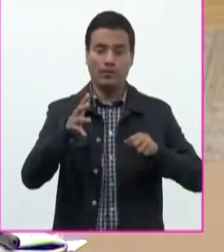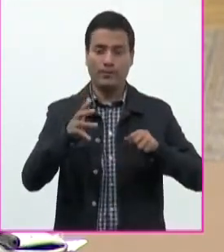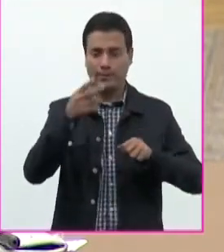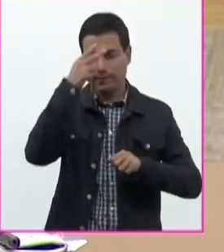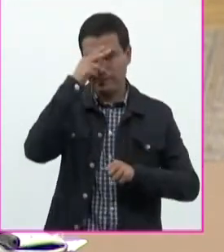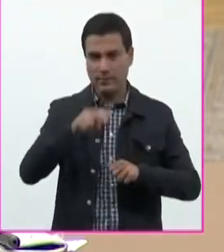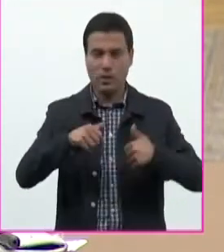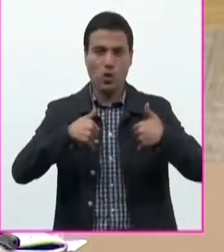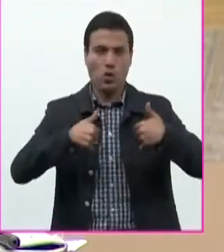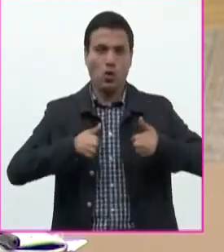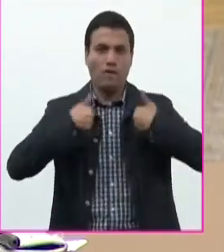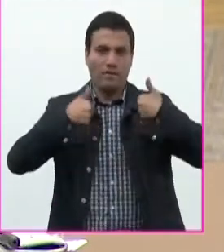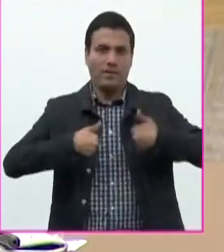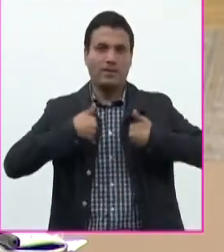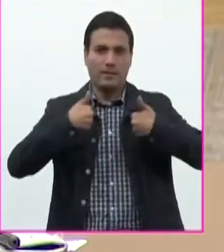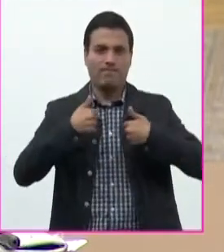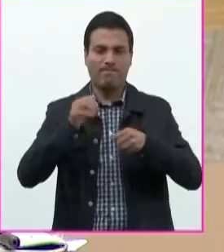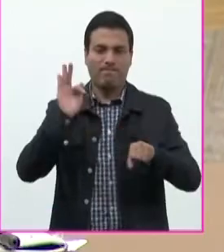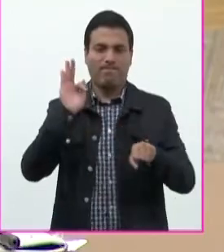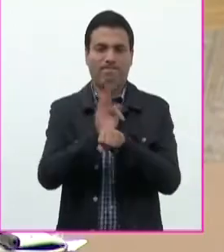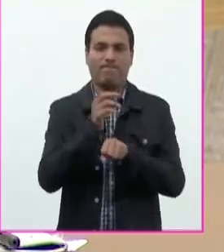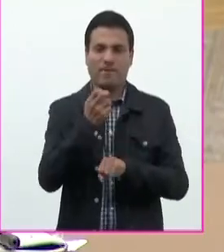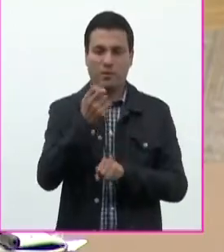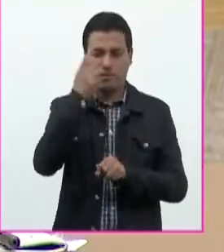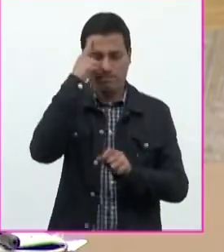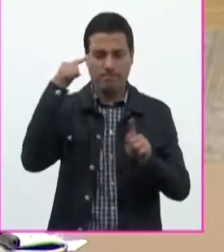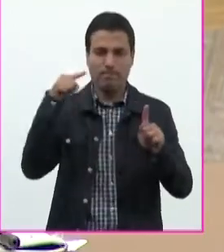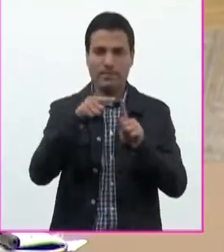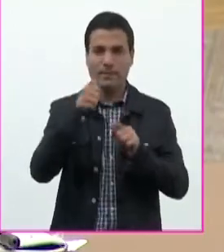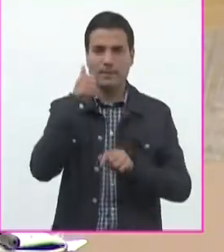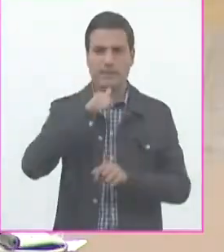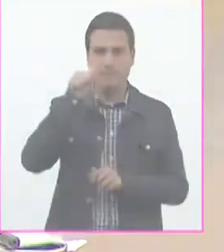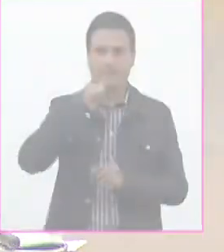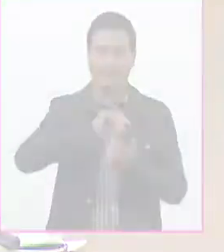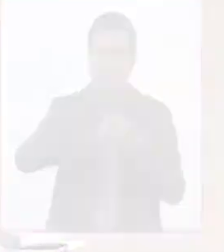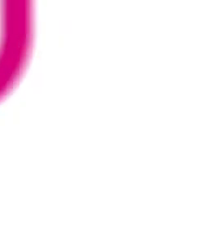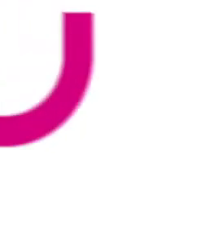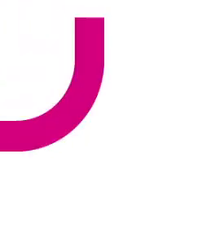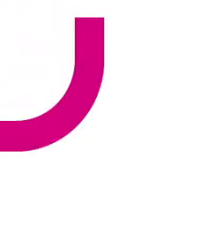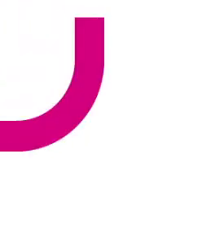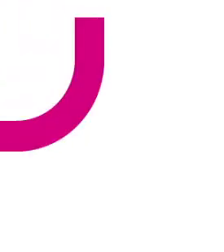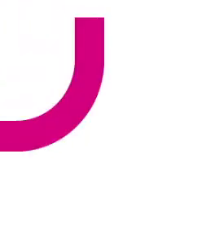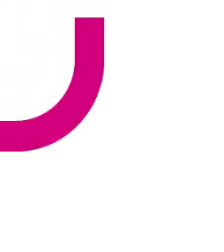de México, que son finalmente las que los van a juzgar. Gracias, consejero.